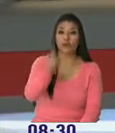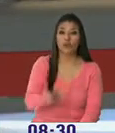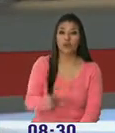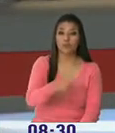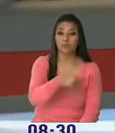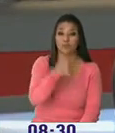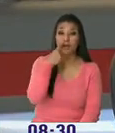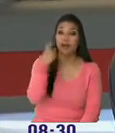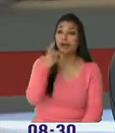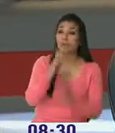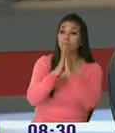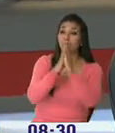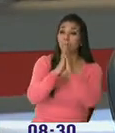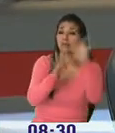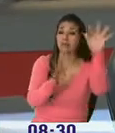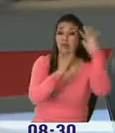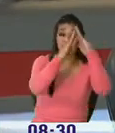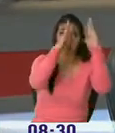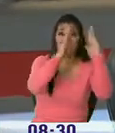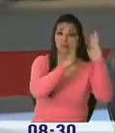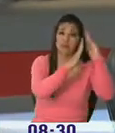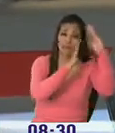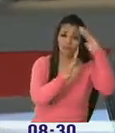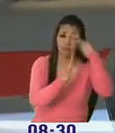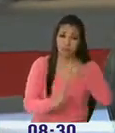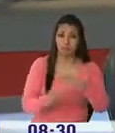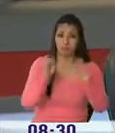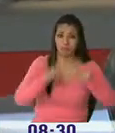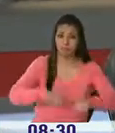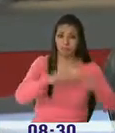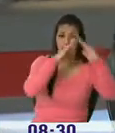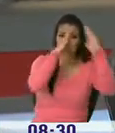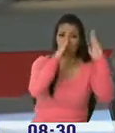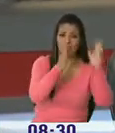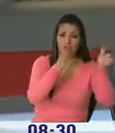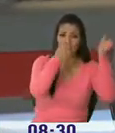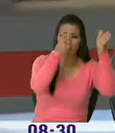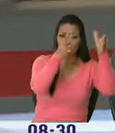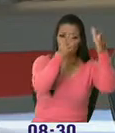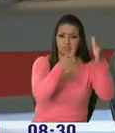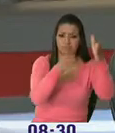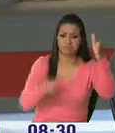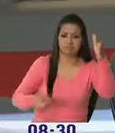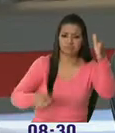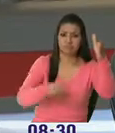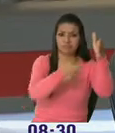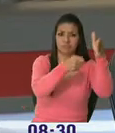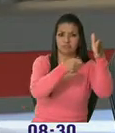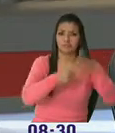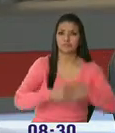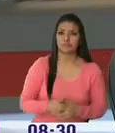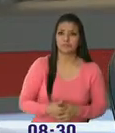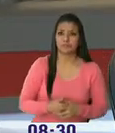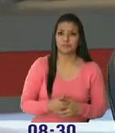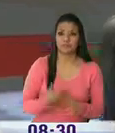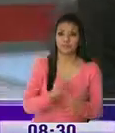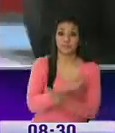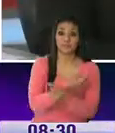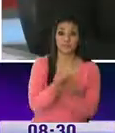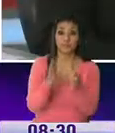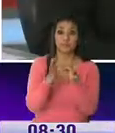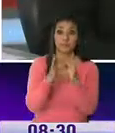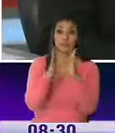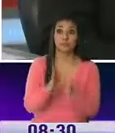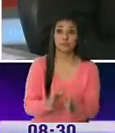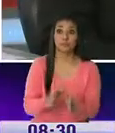peña siga cediendo. Aparte había una casa pues, ya por media clavada con un palo. Así que vamos con Adriana que nos dé